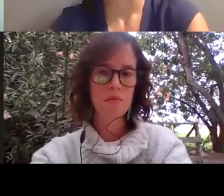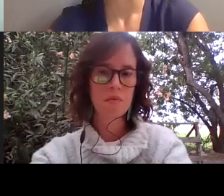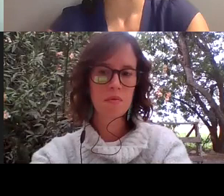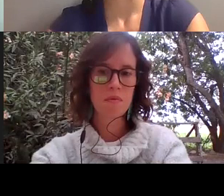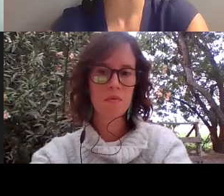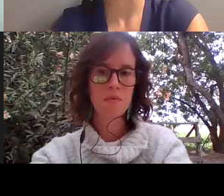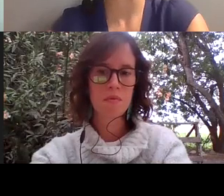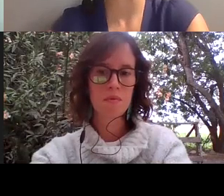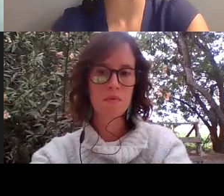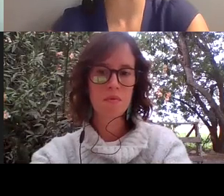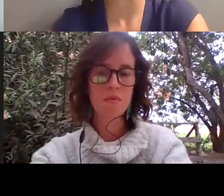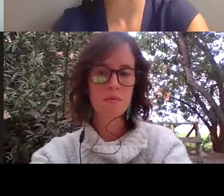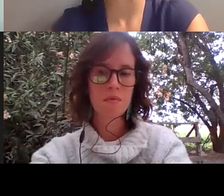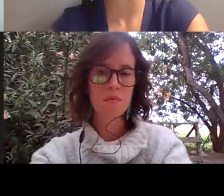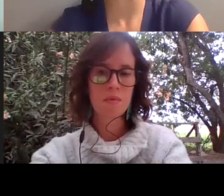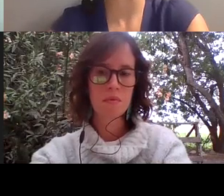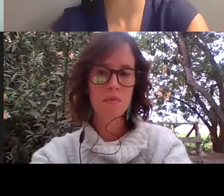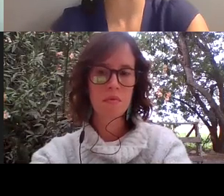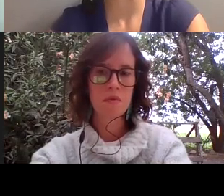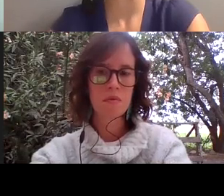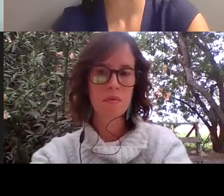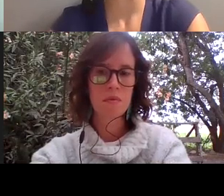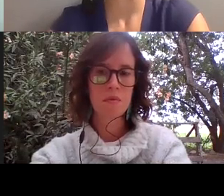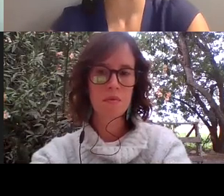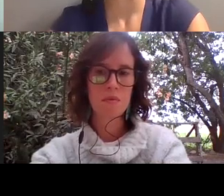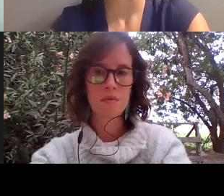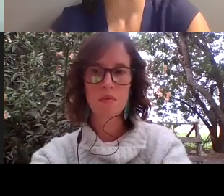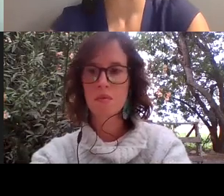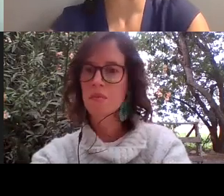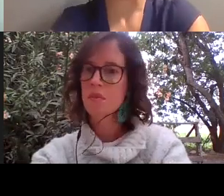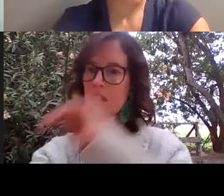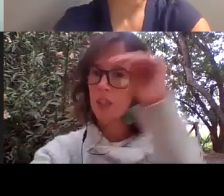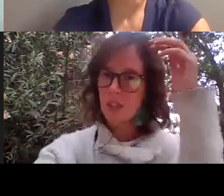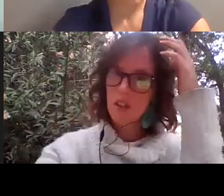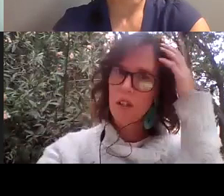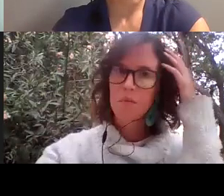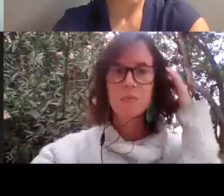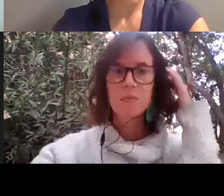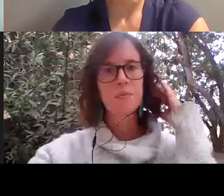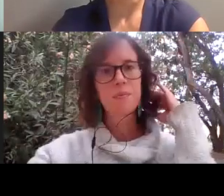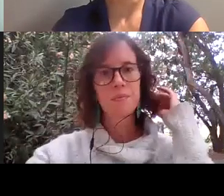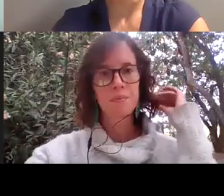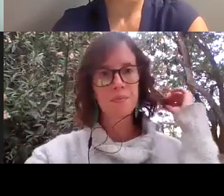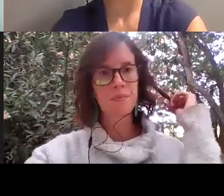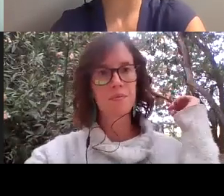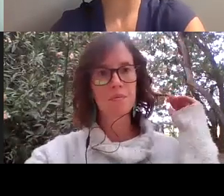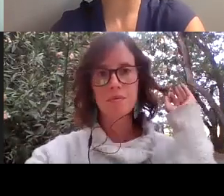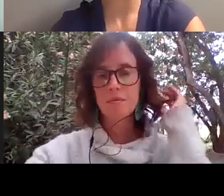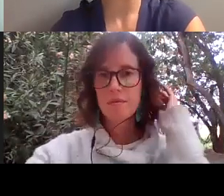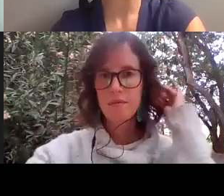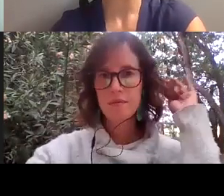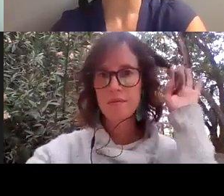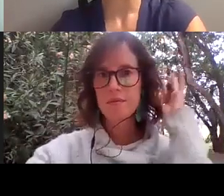pedir que nos comenten cómo pudieses tú pues acceder o a qué